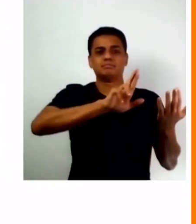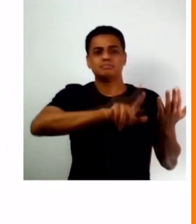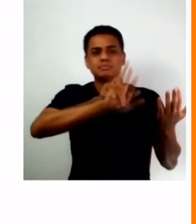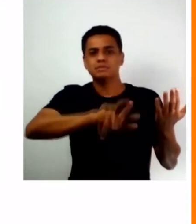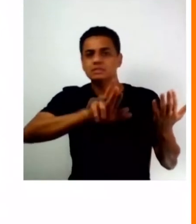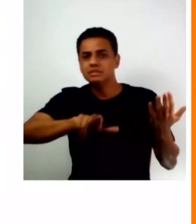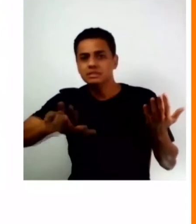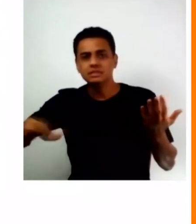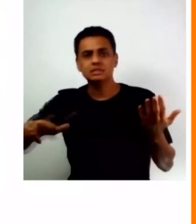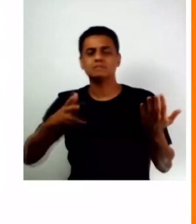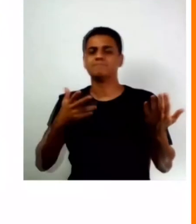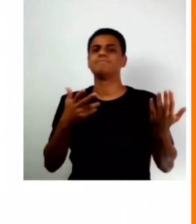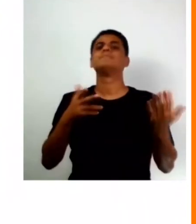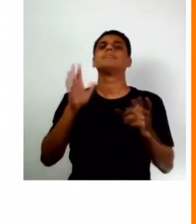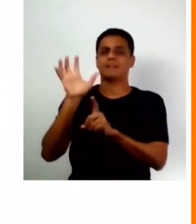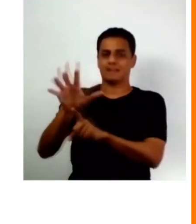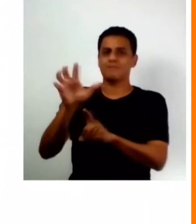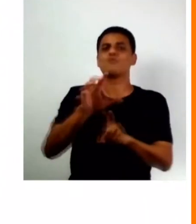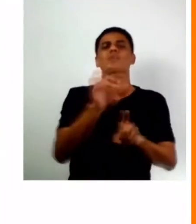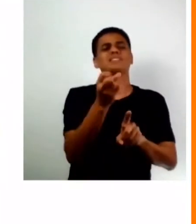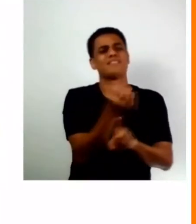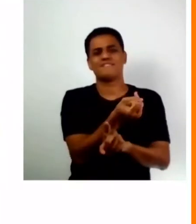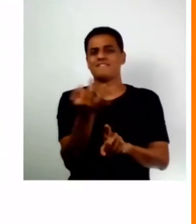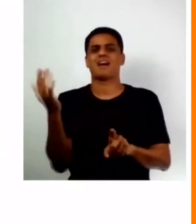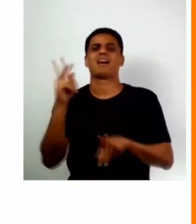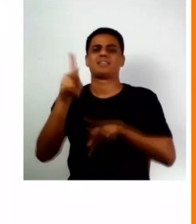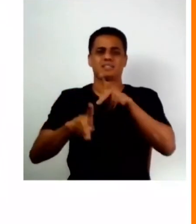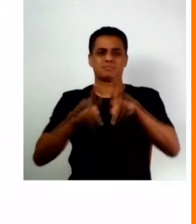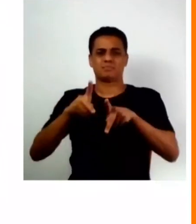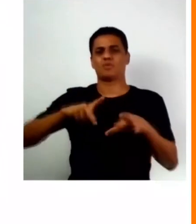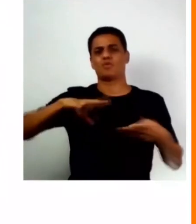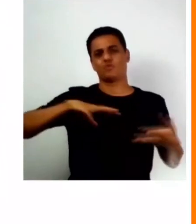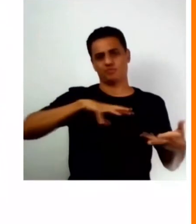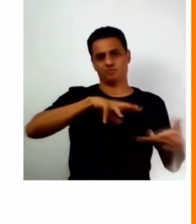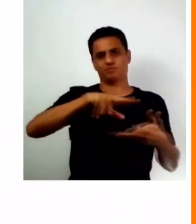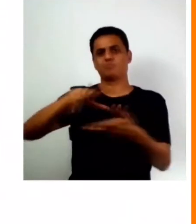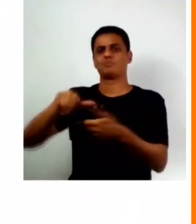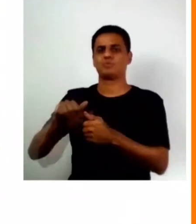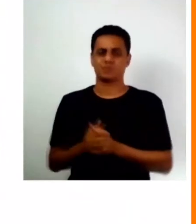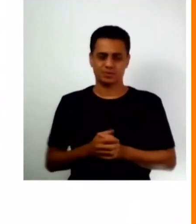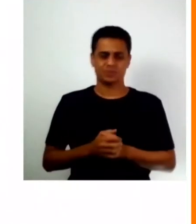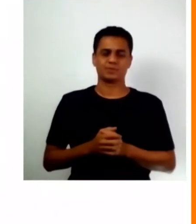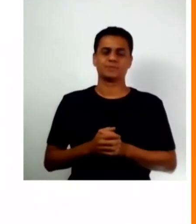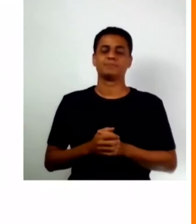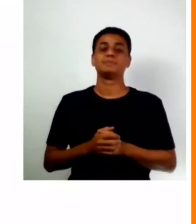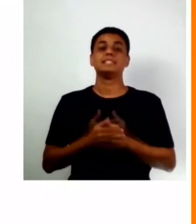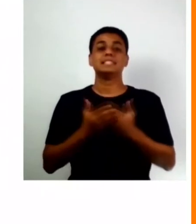población en el mundo. Por tanto, esta idea de incorporar esta